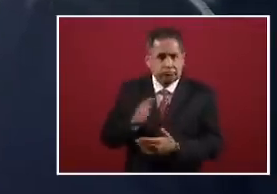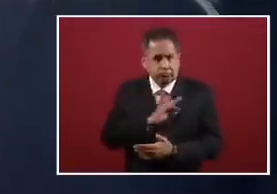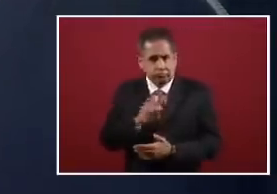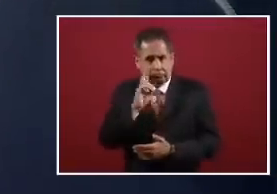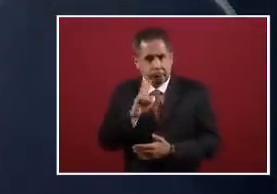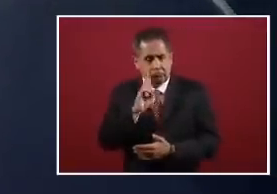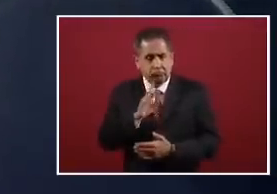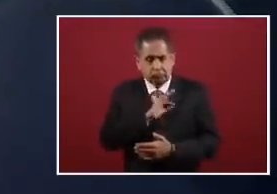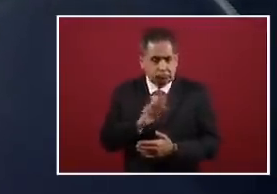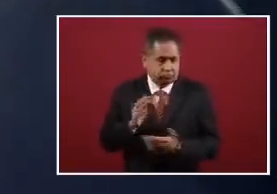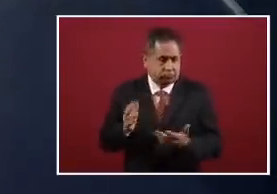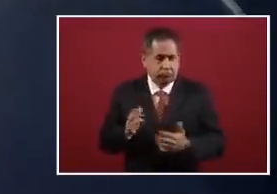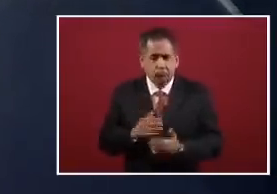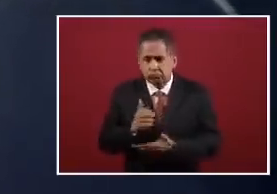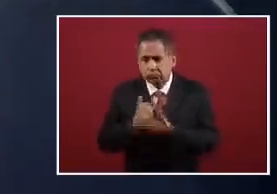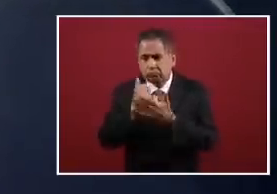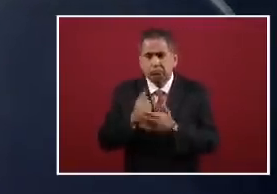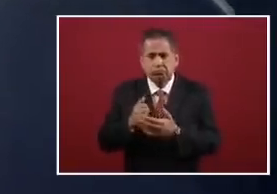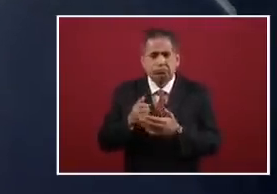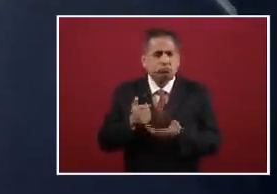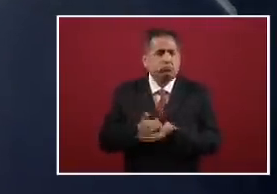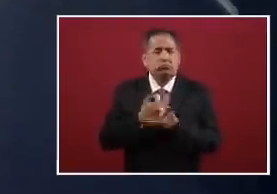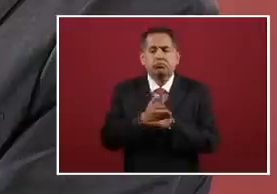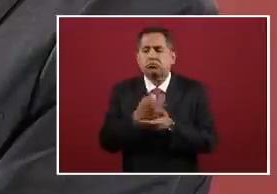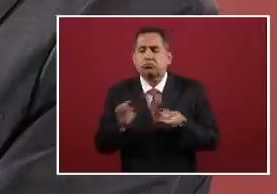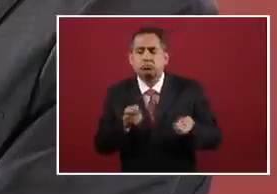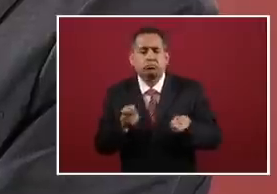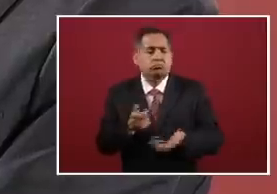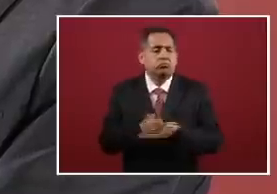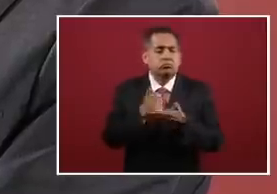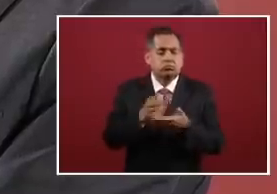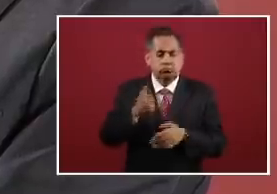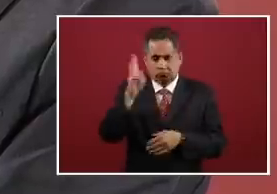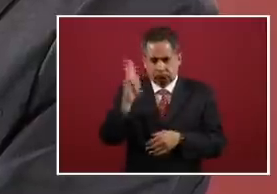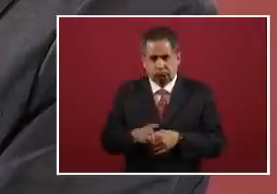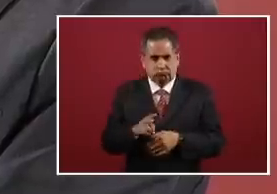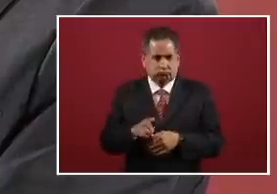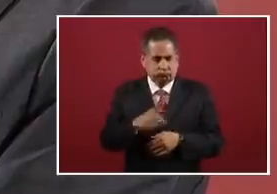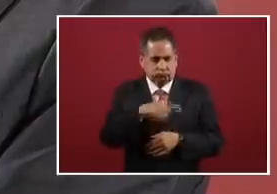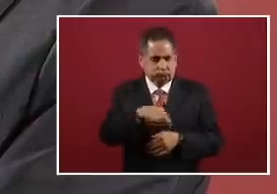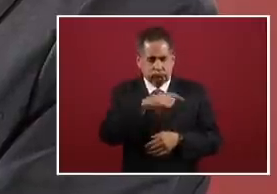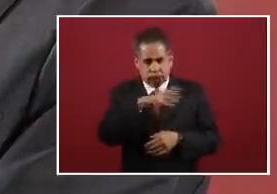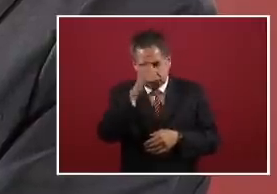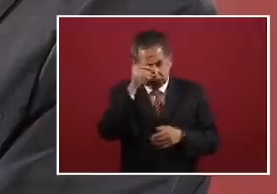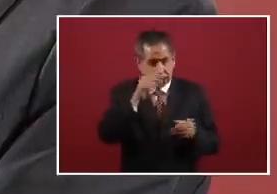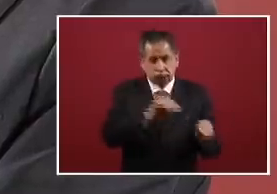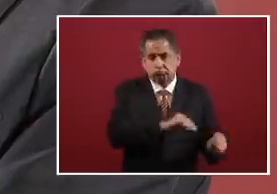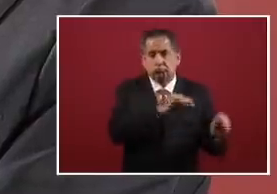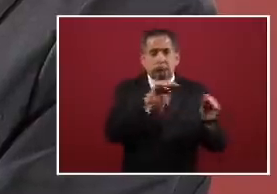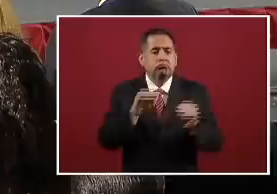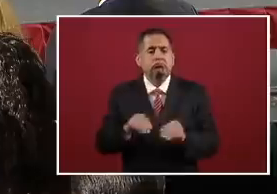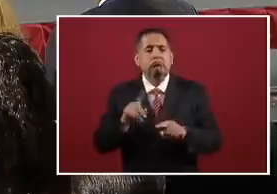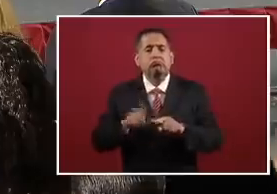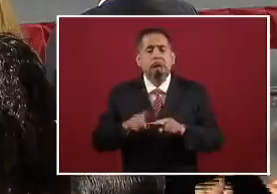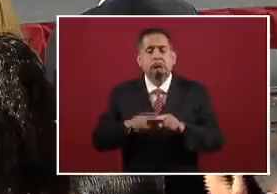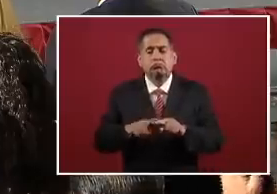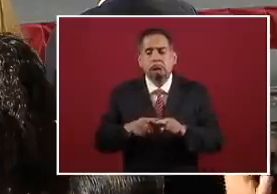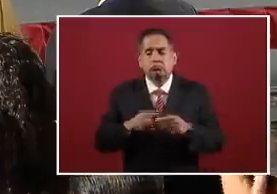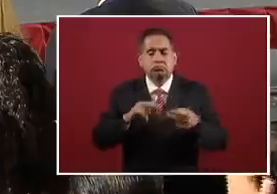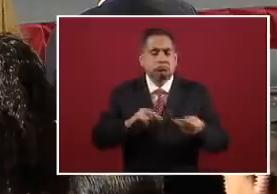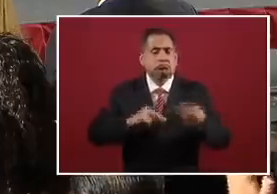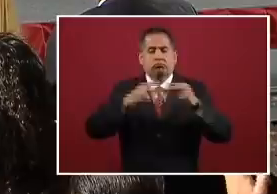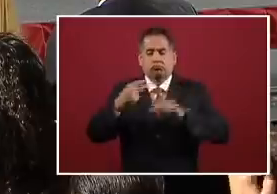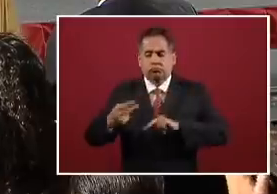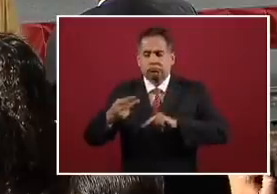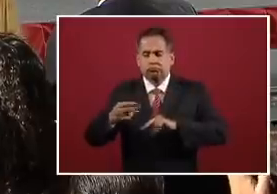pudiera garantizar o mediar que efectivamente se llegue a este acuerdo para que se cambie el orden de las